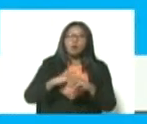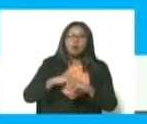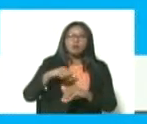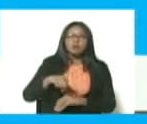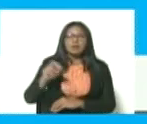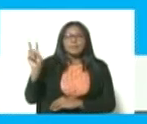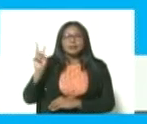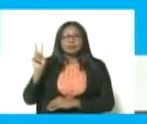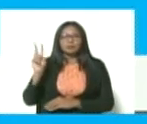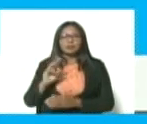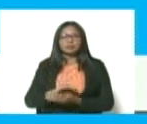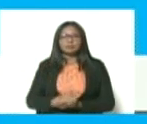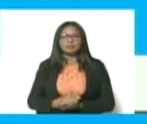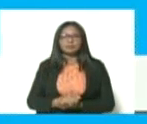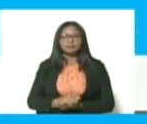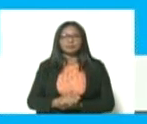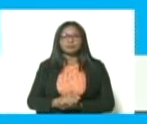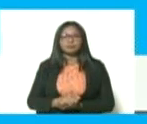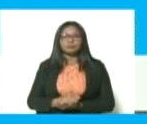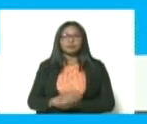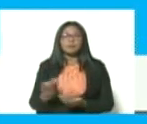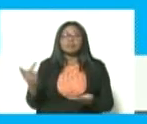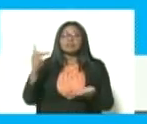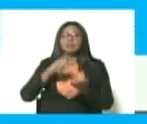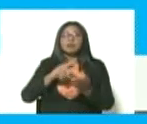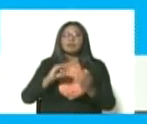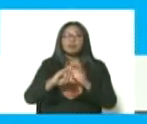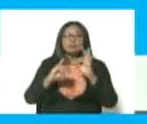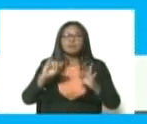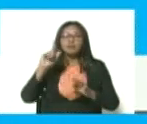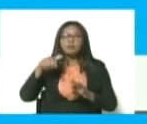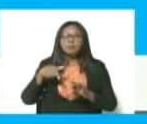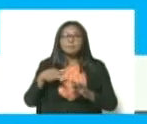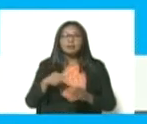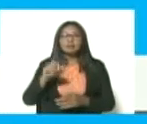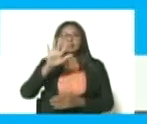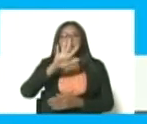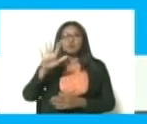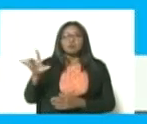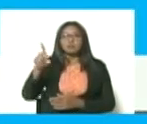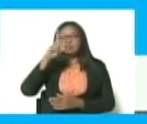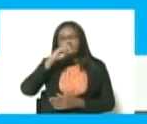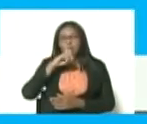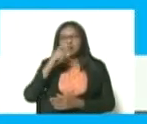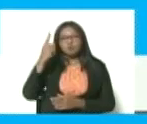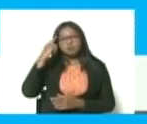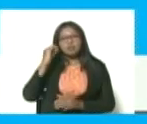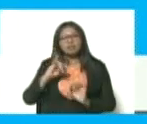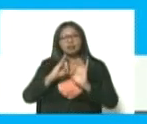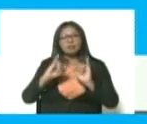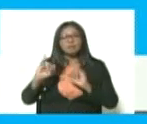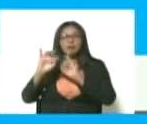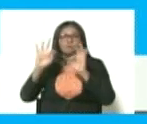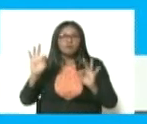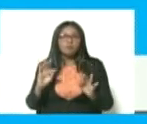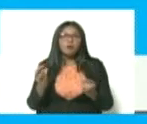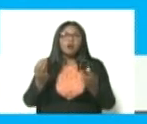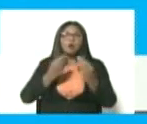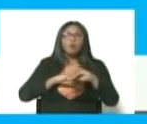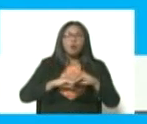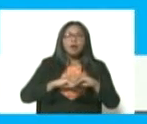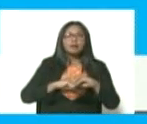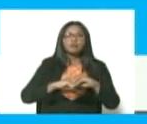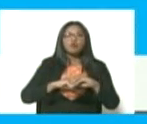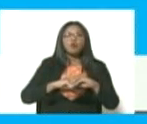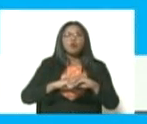Venezuela, con la participación de la Organización de Naciones Unidas, y hace 55 años, un día como hoy, se firmó el Acuerdo